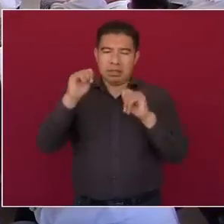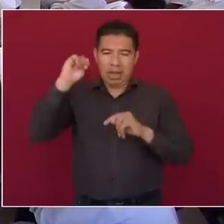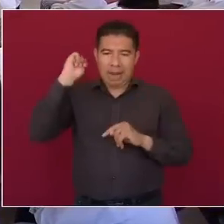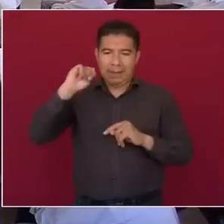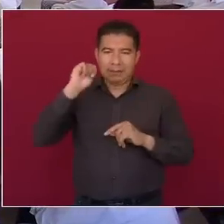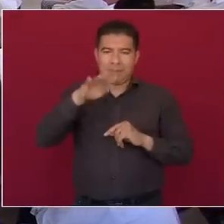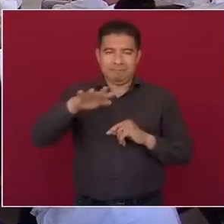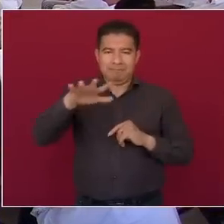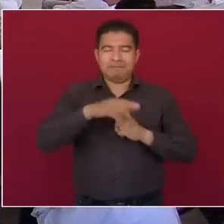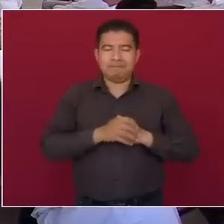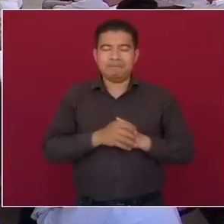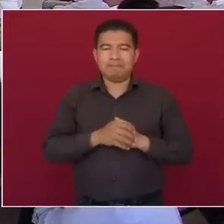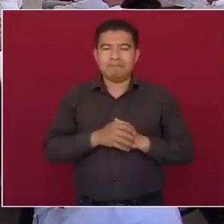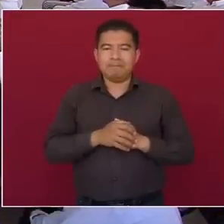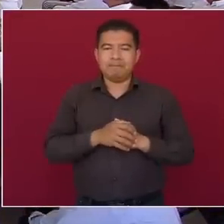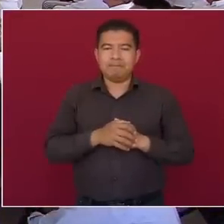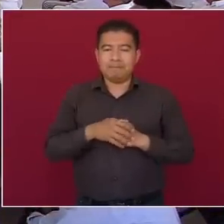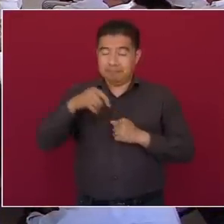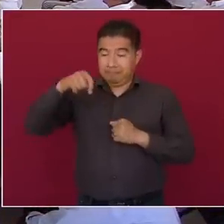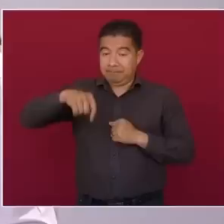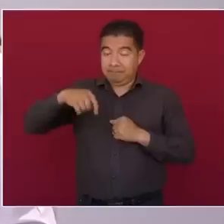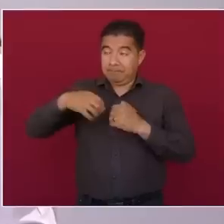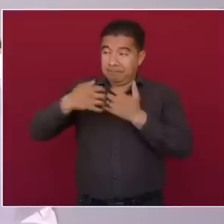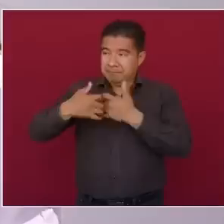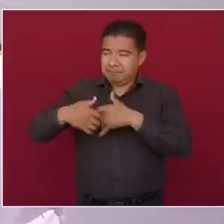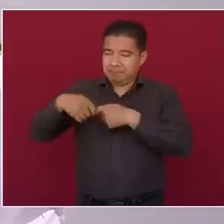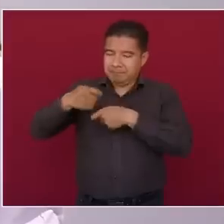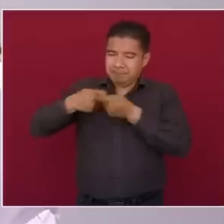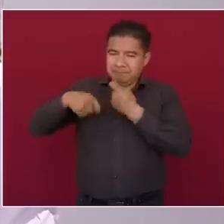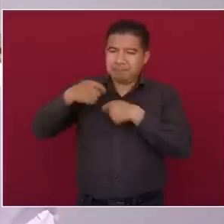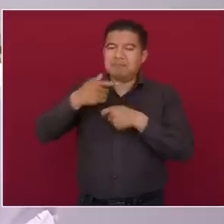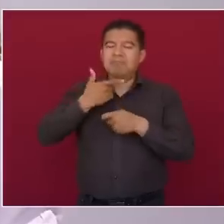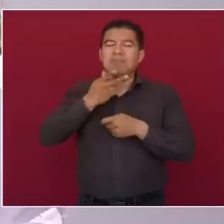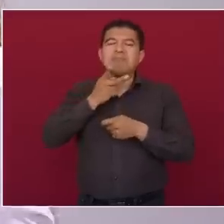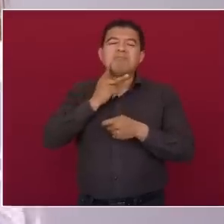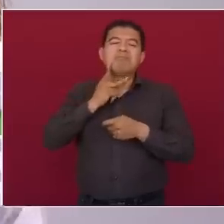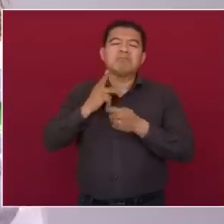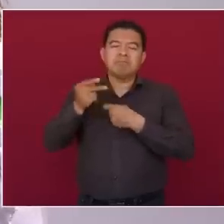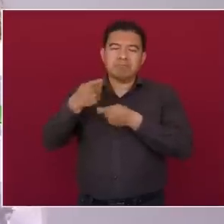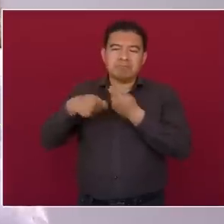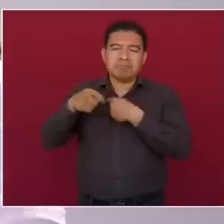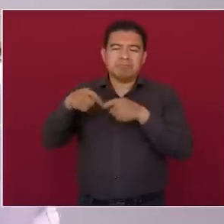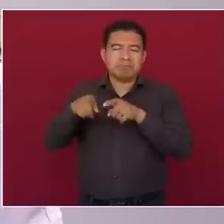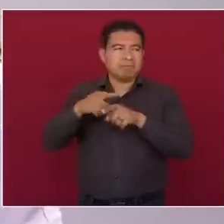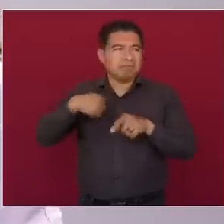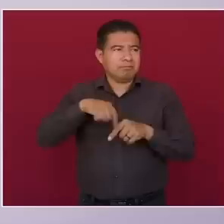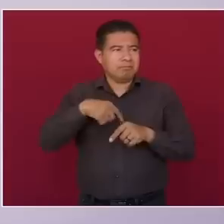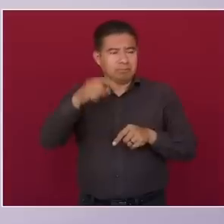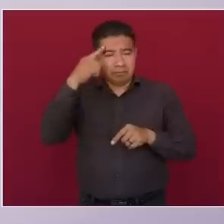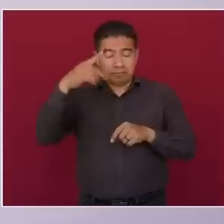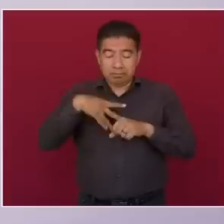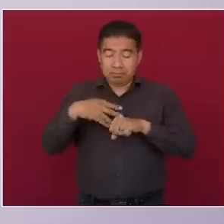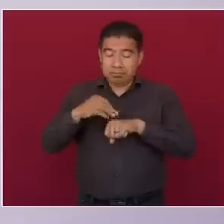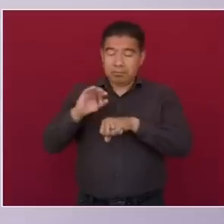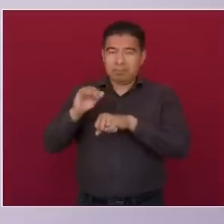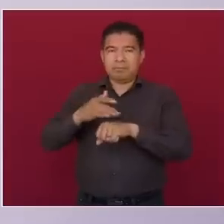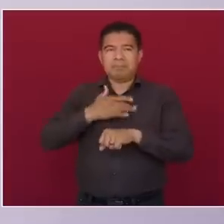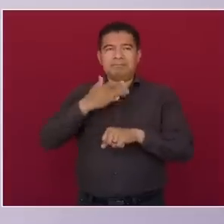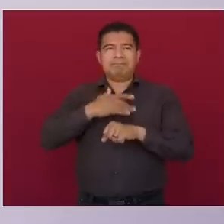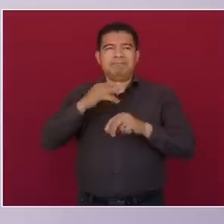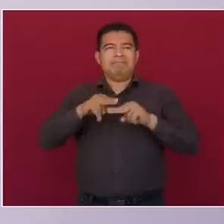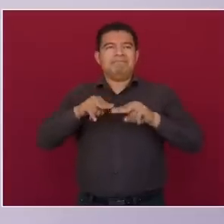Esta refinería ha despertado el sentir nacionalista. Les comento que hace unos meses